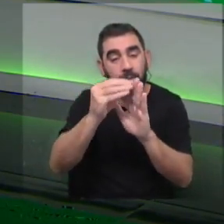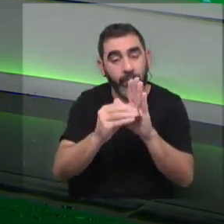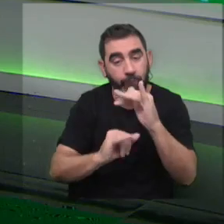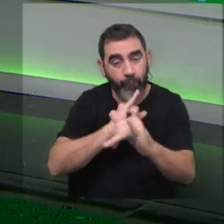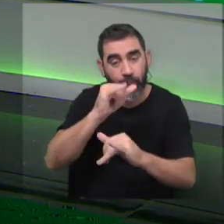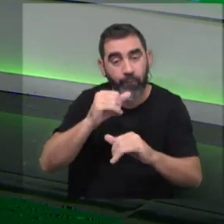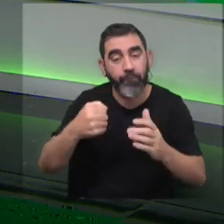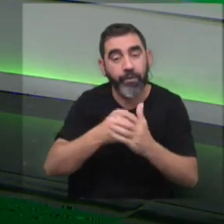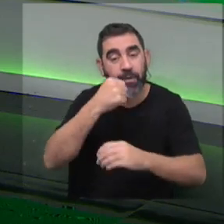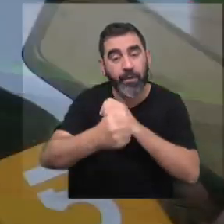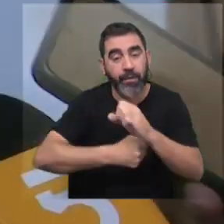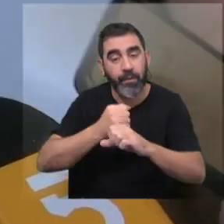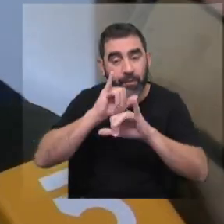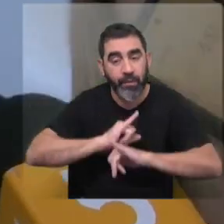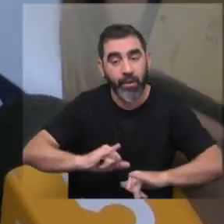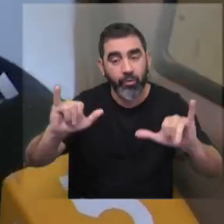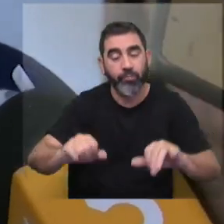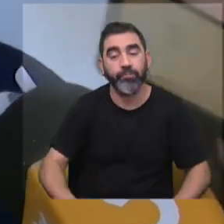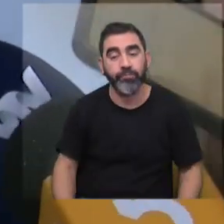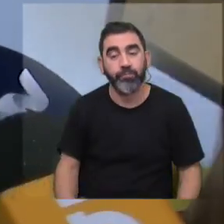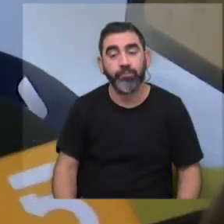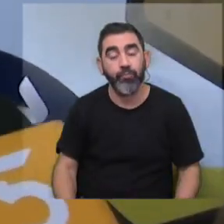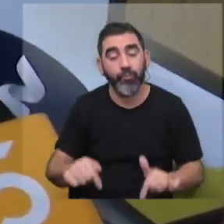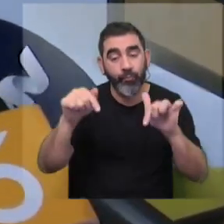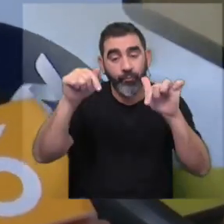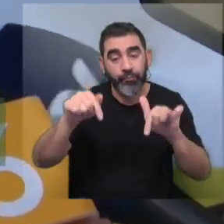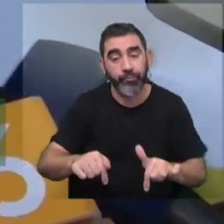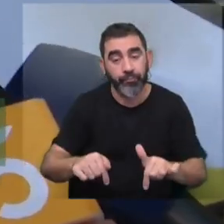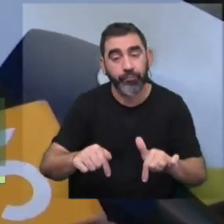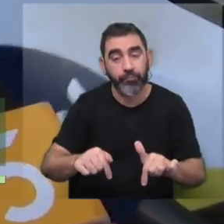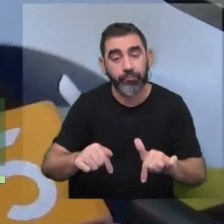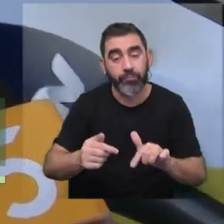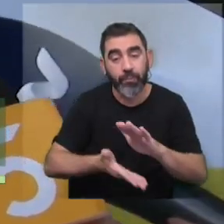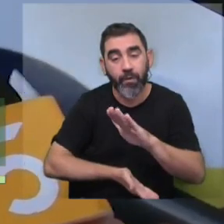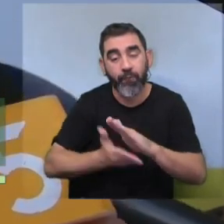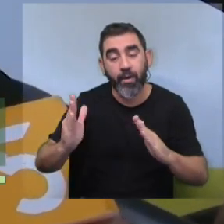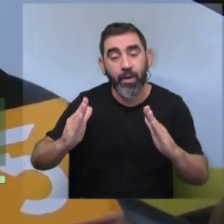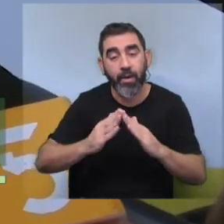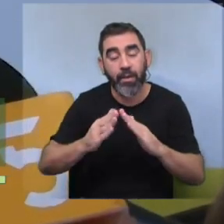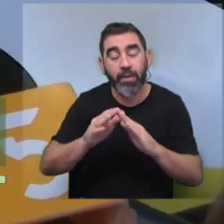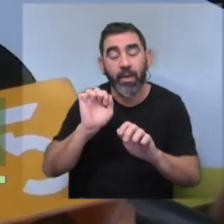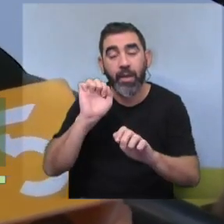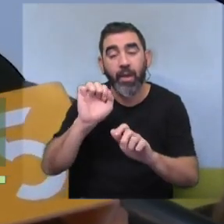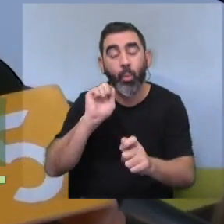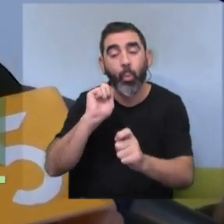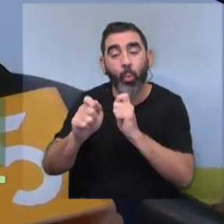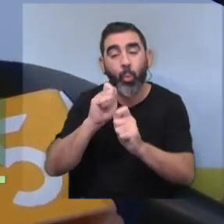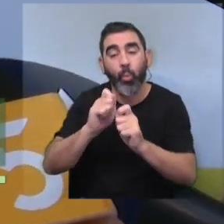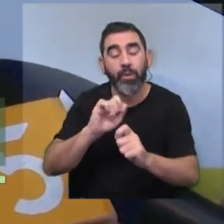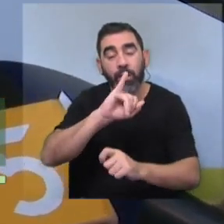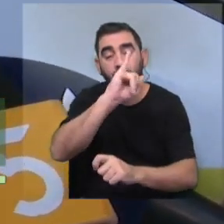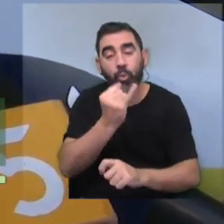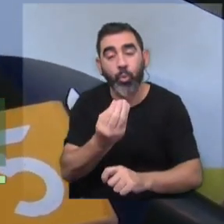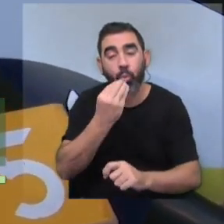a fin de año a partir del día de hoy estamos saliendo a campo con la encuesta de nutrición